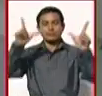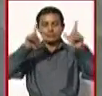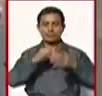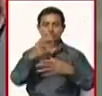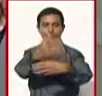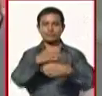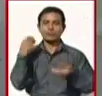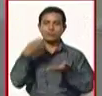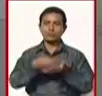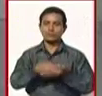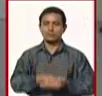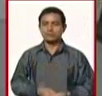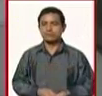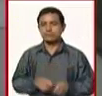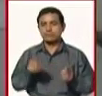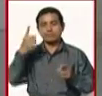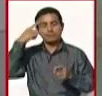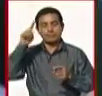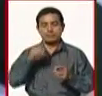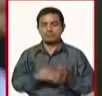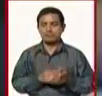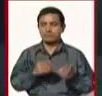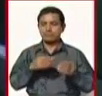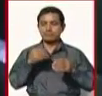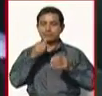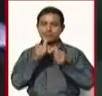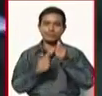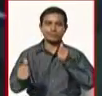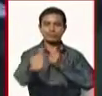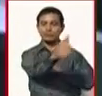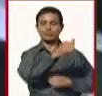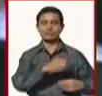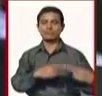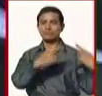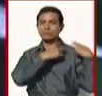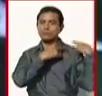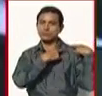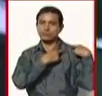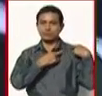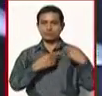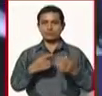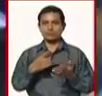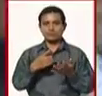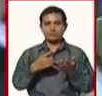sacar dineros con la finalidad de eludir responsabilidades que